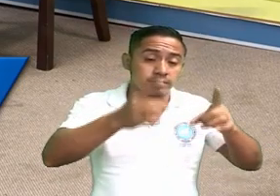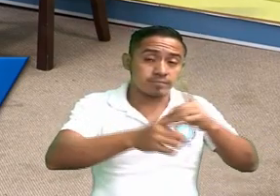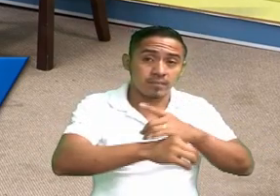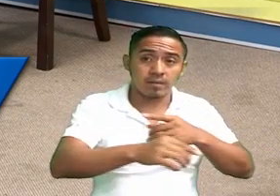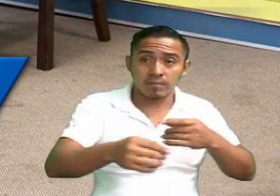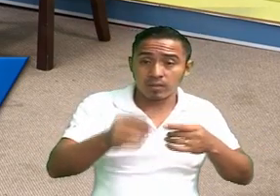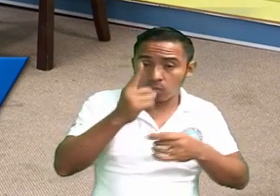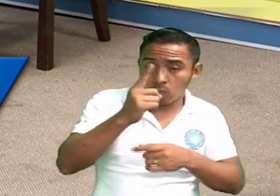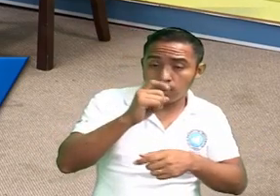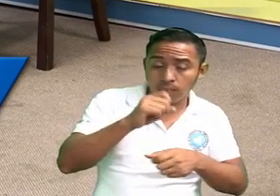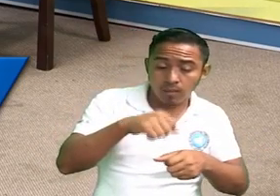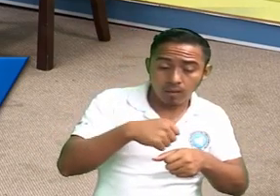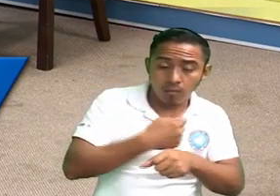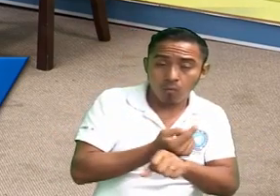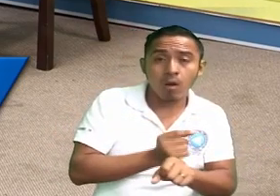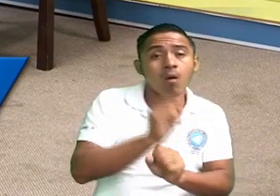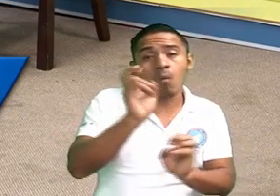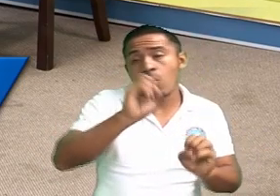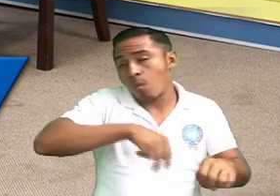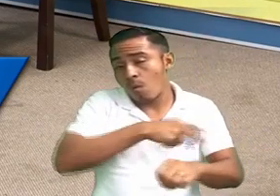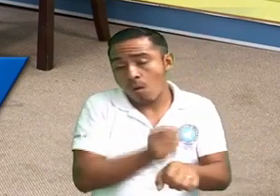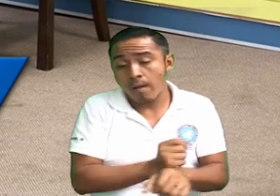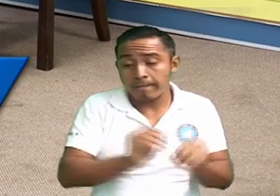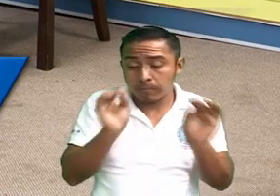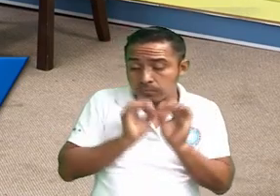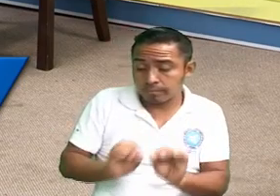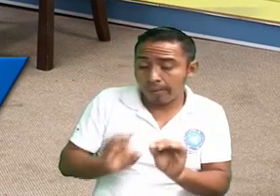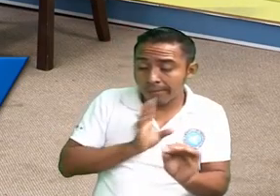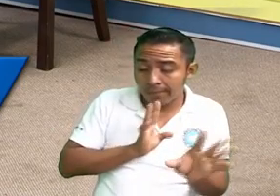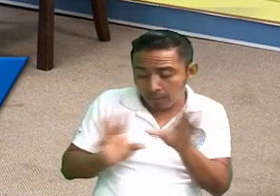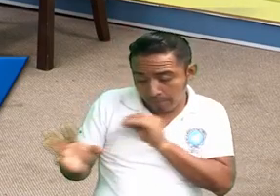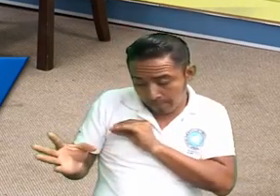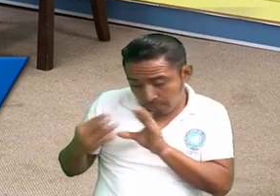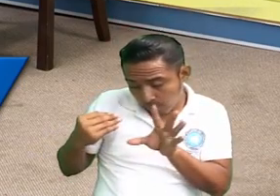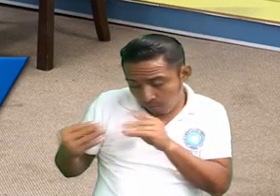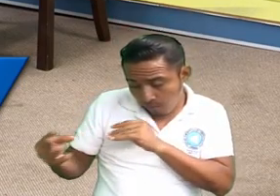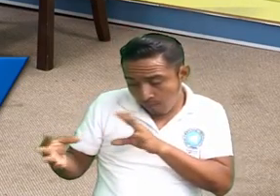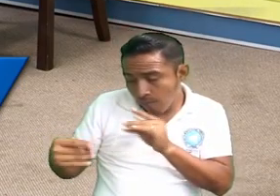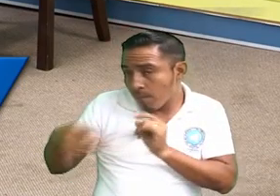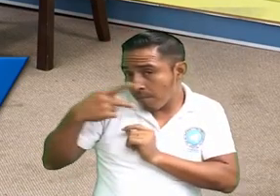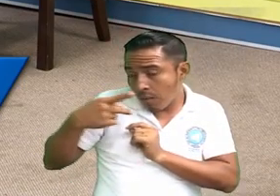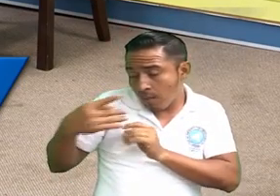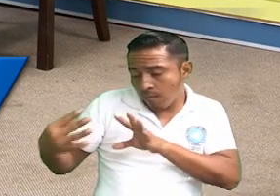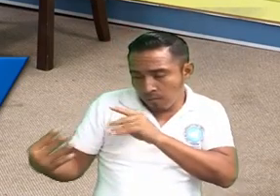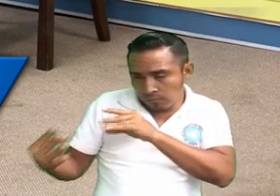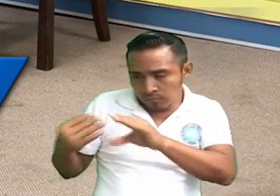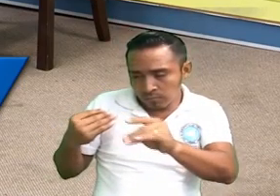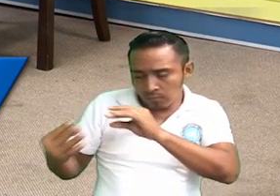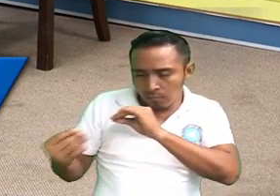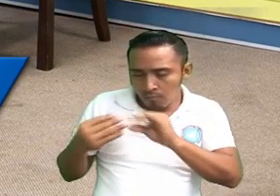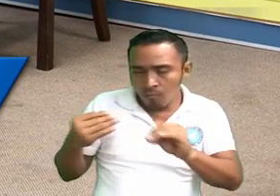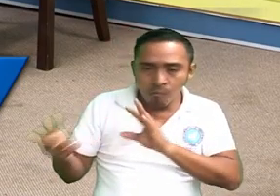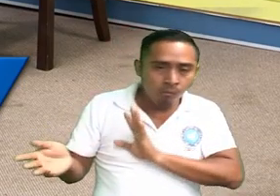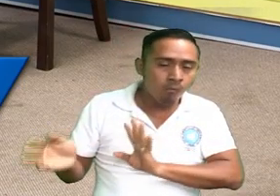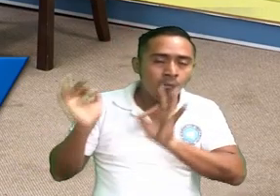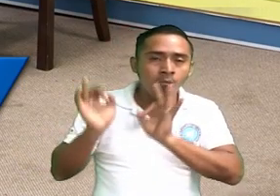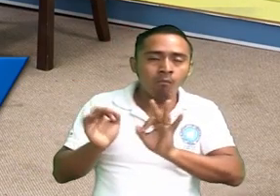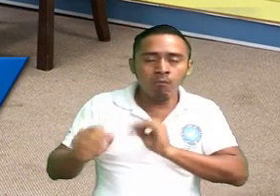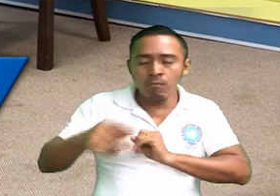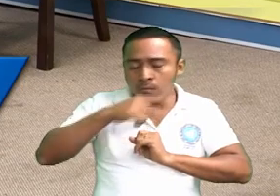es indispensable que ellos lo metan. Es recomendable meterlos a un CDI en primer nivel, y si pues no